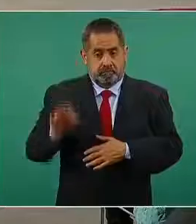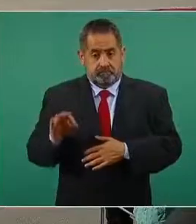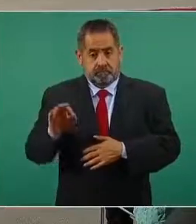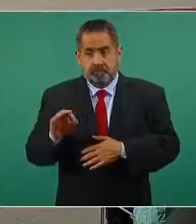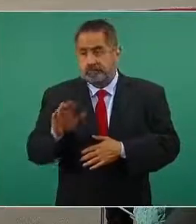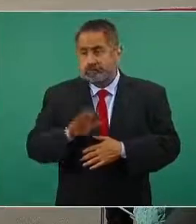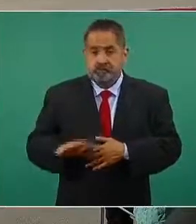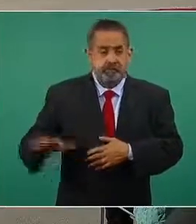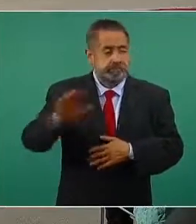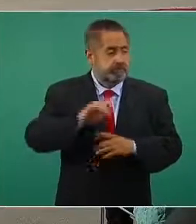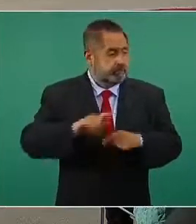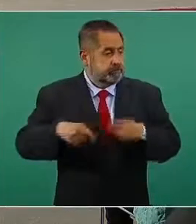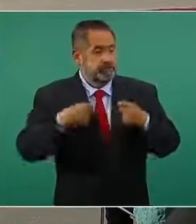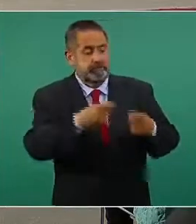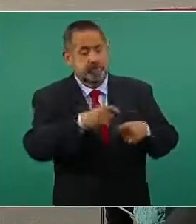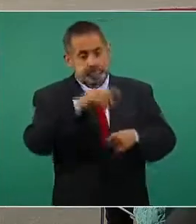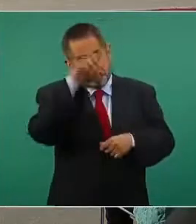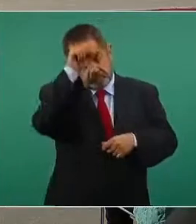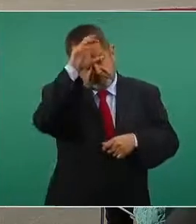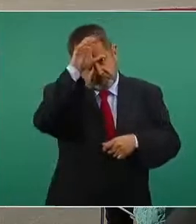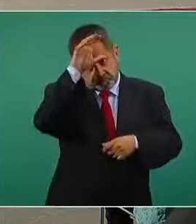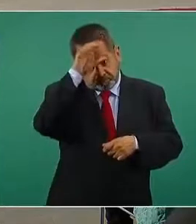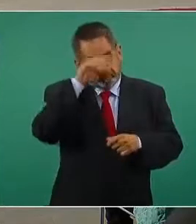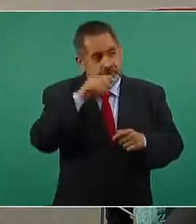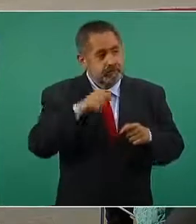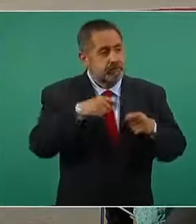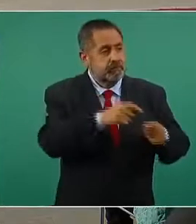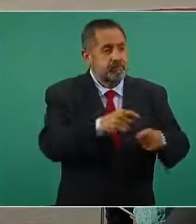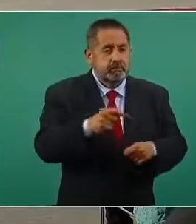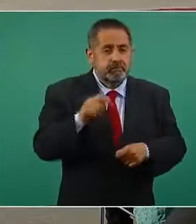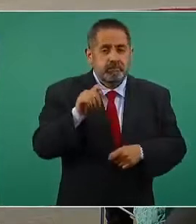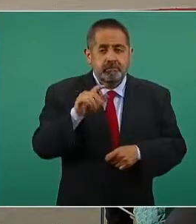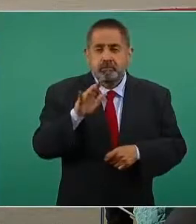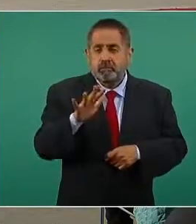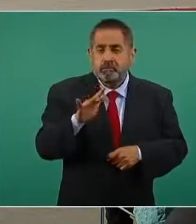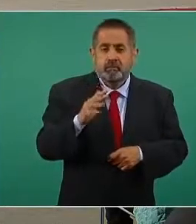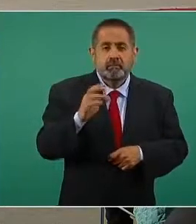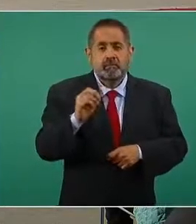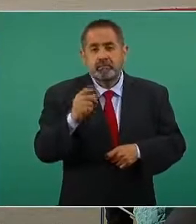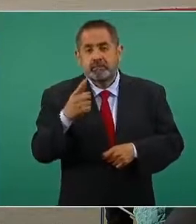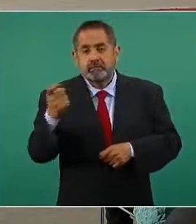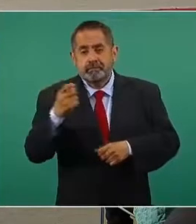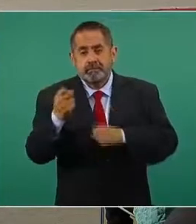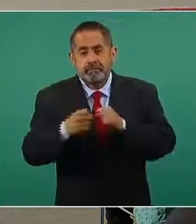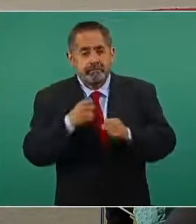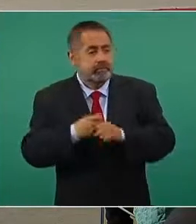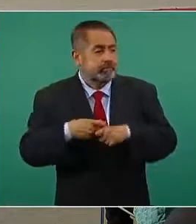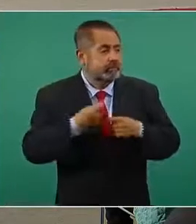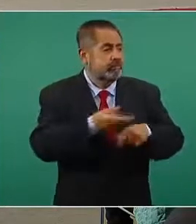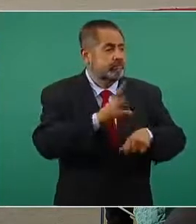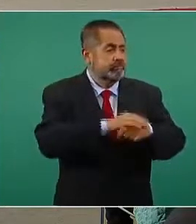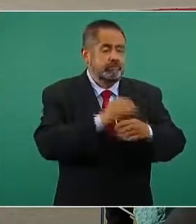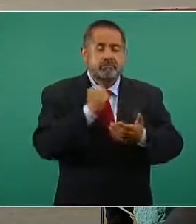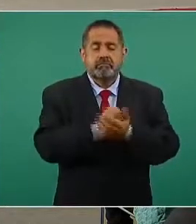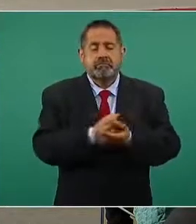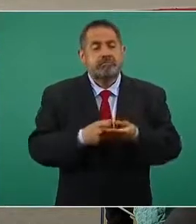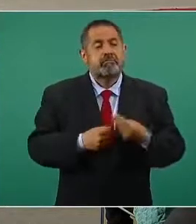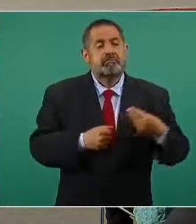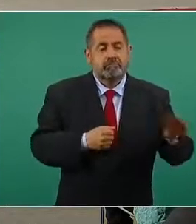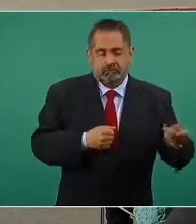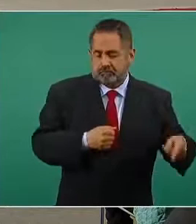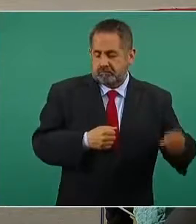está concesionado a actividades mineras hasta por 50 y 100 años, que es los permisos que dan para